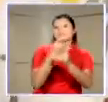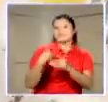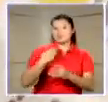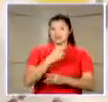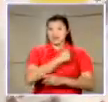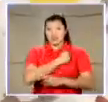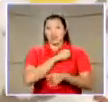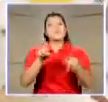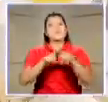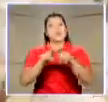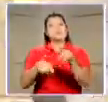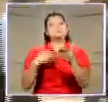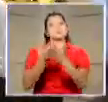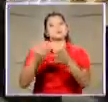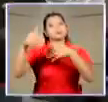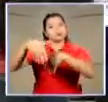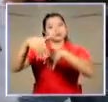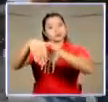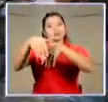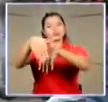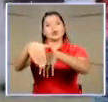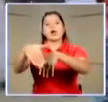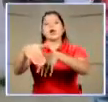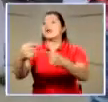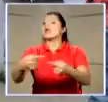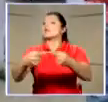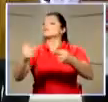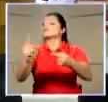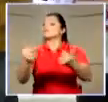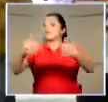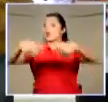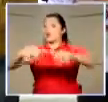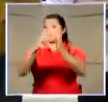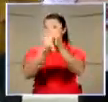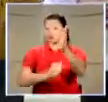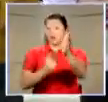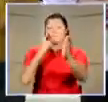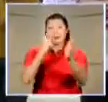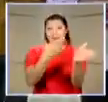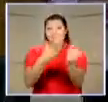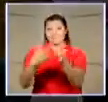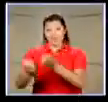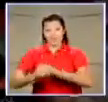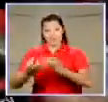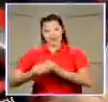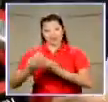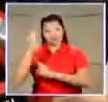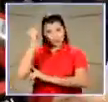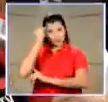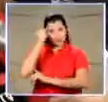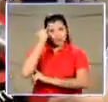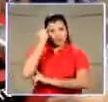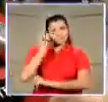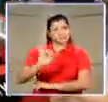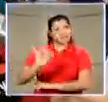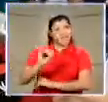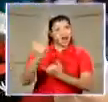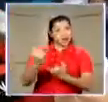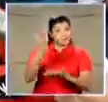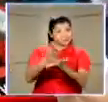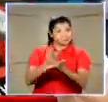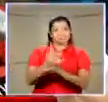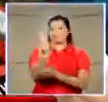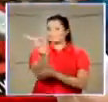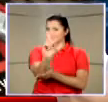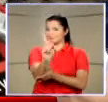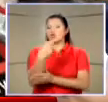de la República y alzaron su voz en contra de los recortes hechos al plan de gastos del gobierno. Esto no se va a detener ahorita.